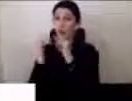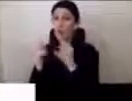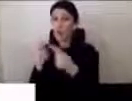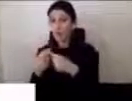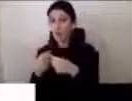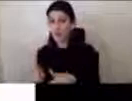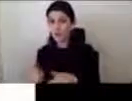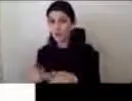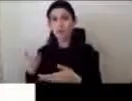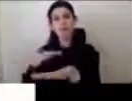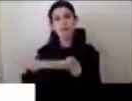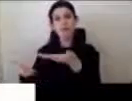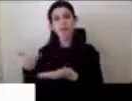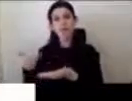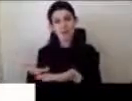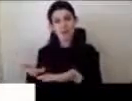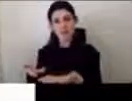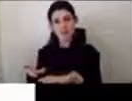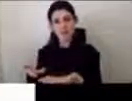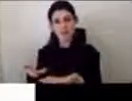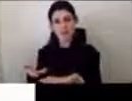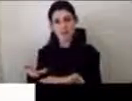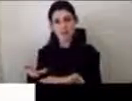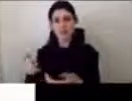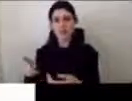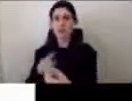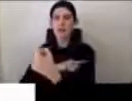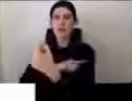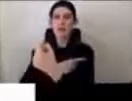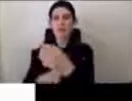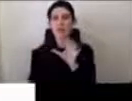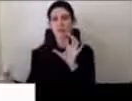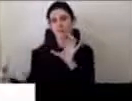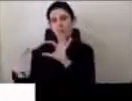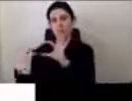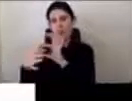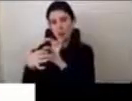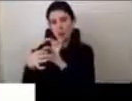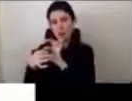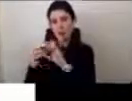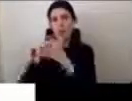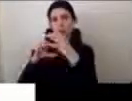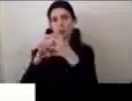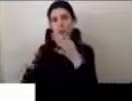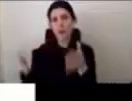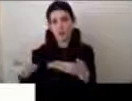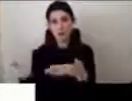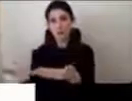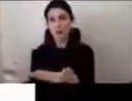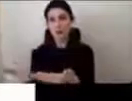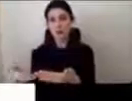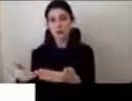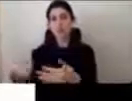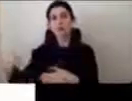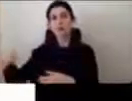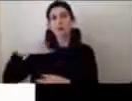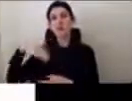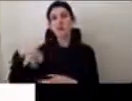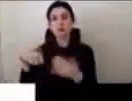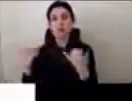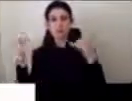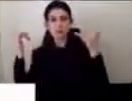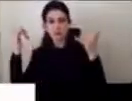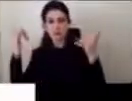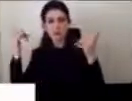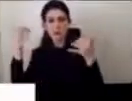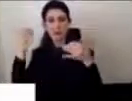personas que quieres, lo que permite fortalecer vínculos y fomentar la comunicación en un ambiente de entretención donde se comparte con